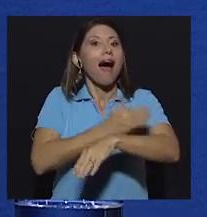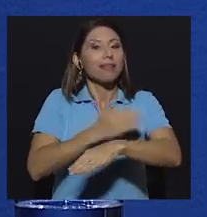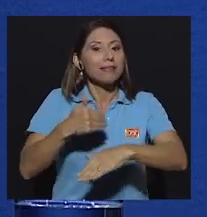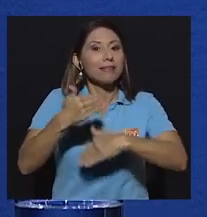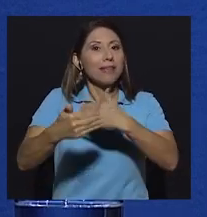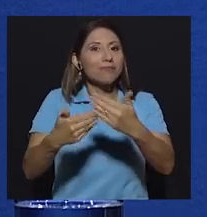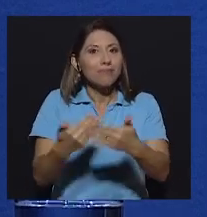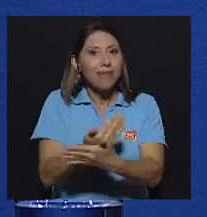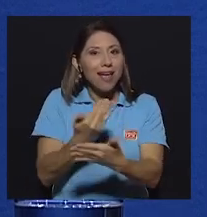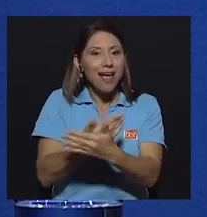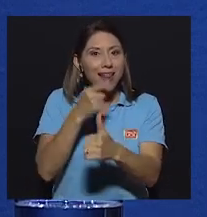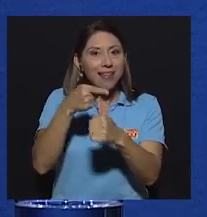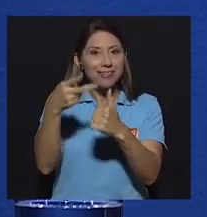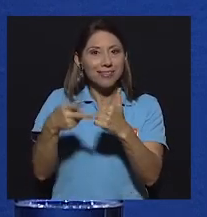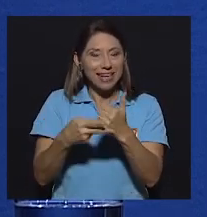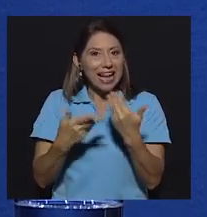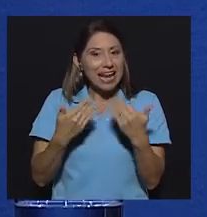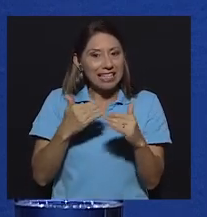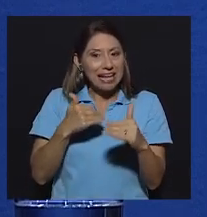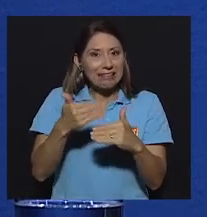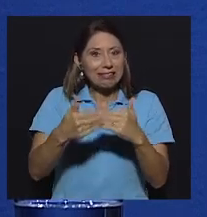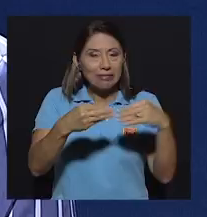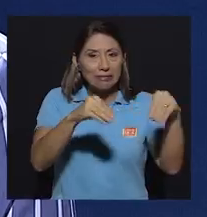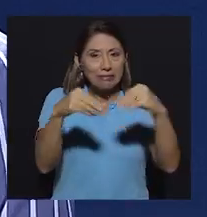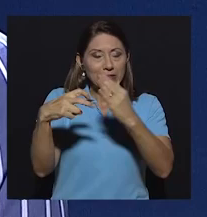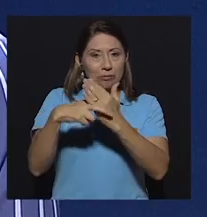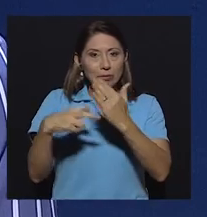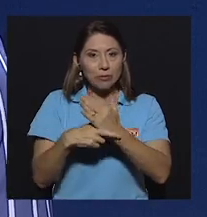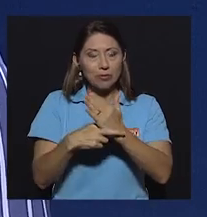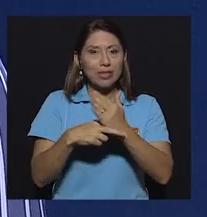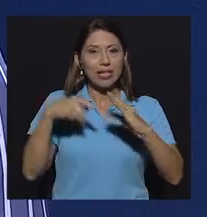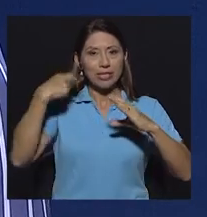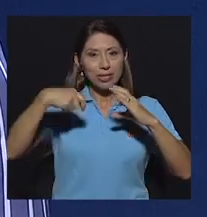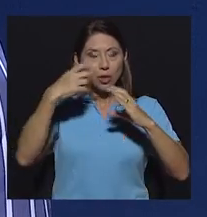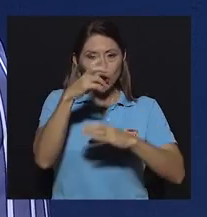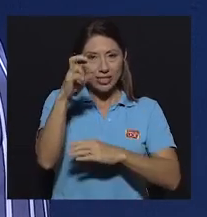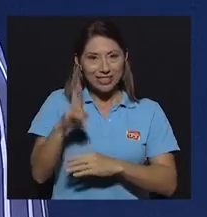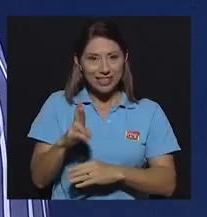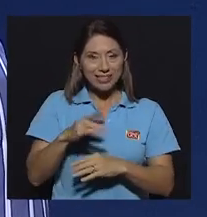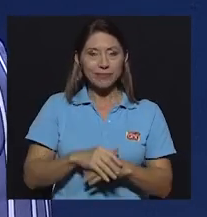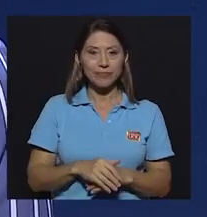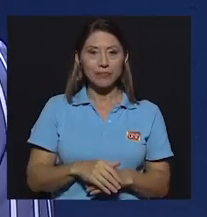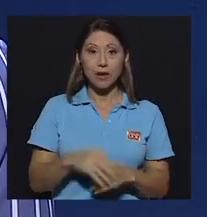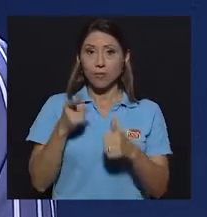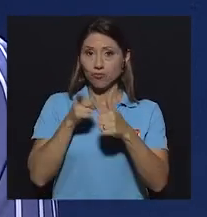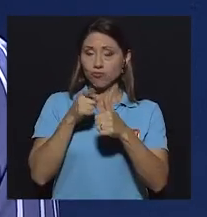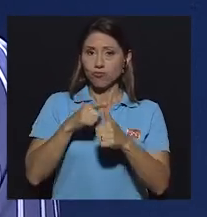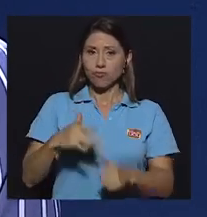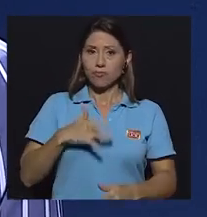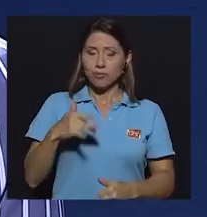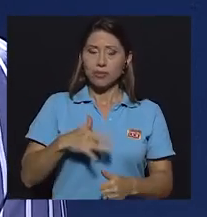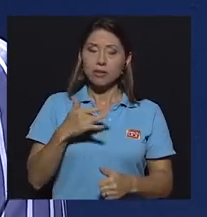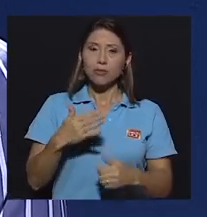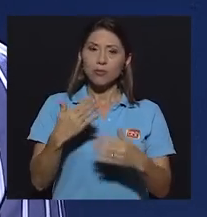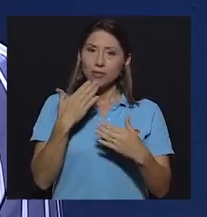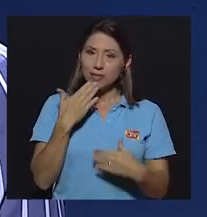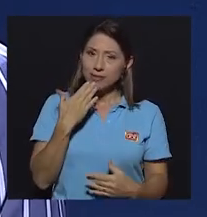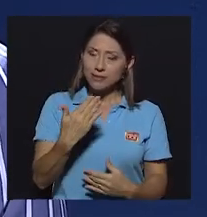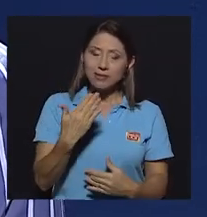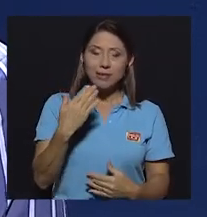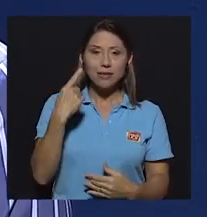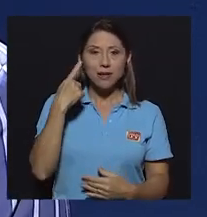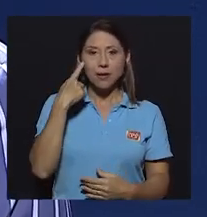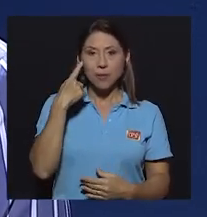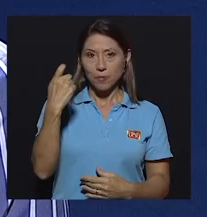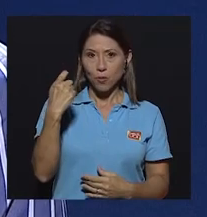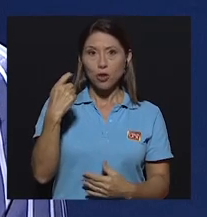prácticamente está encima en las salas costarricenses. Bueno, pues me siento primero que todo muy agradecida porque